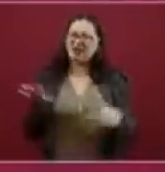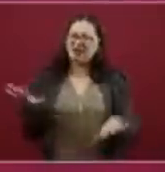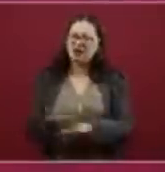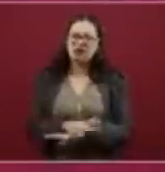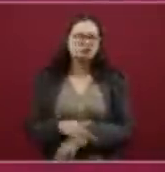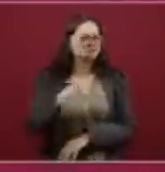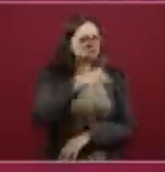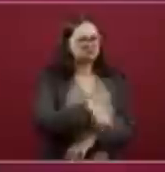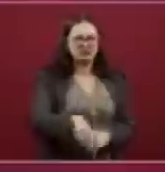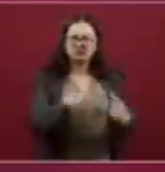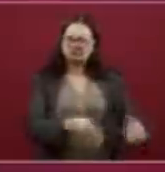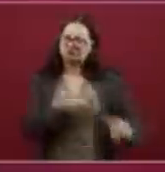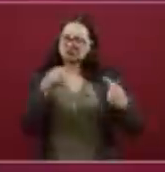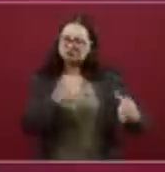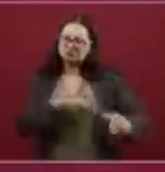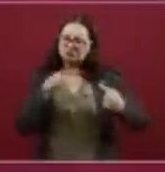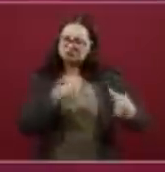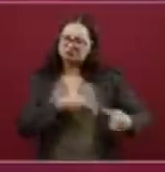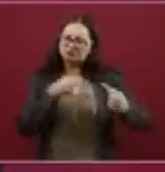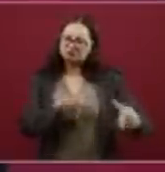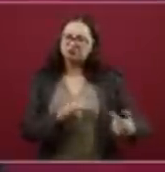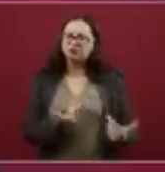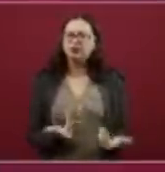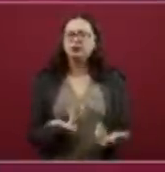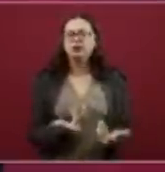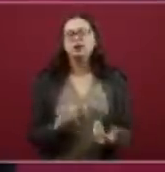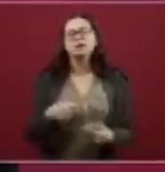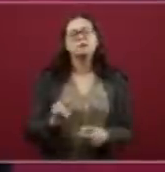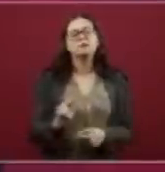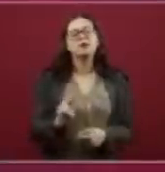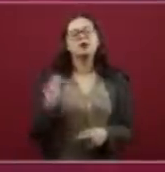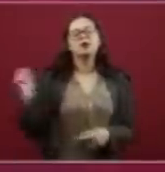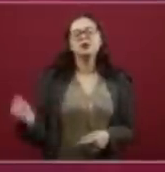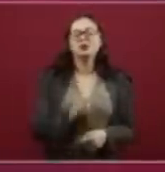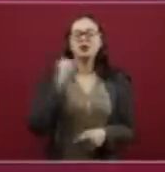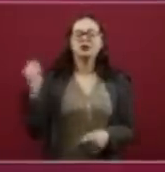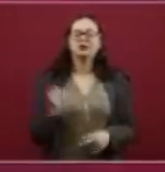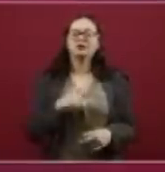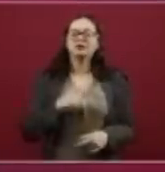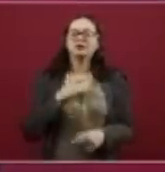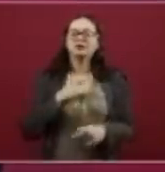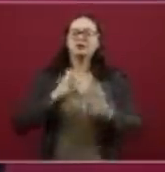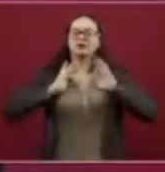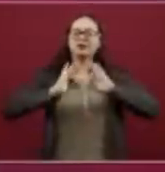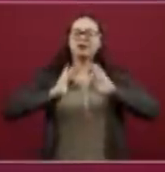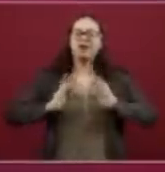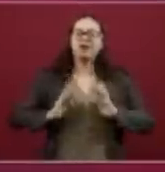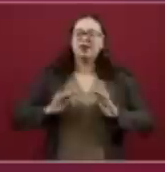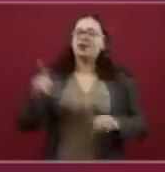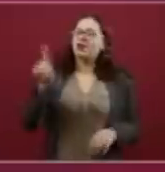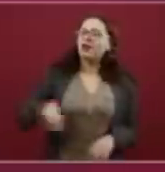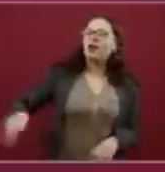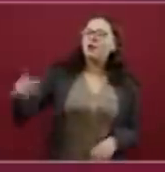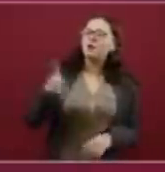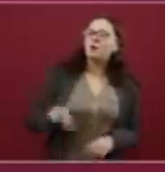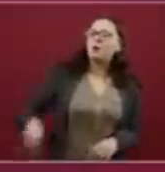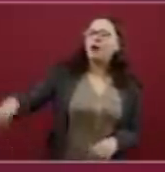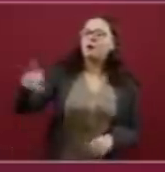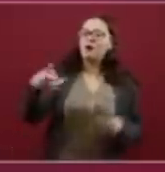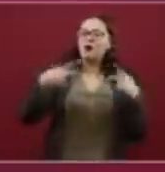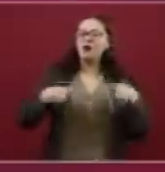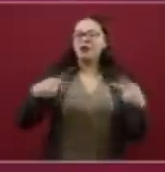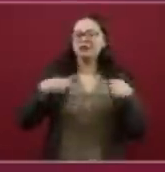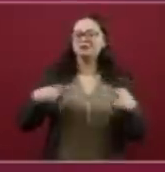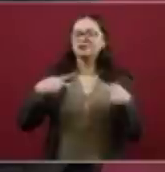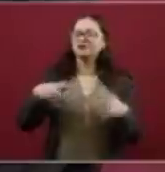se oponen. Afortunadamente, y eso es lo que da tranquilidad, es que la gente ya cambió, ya